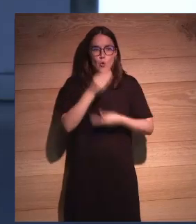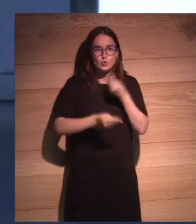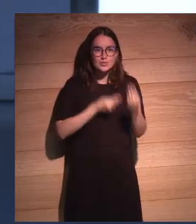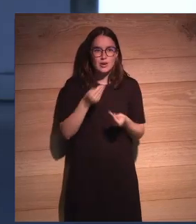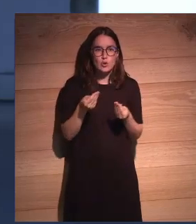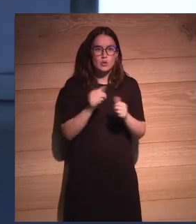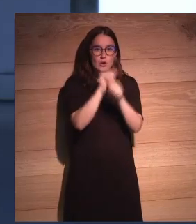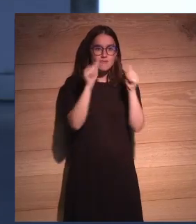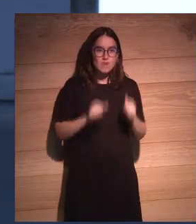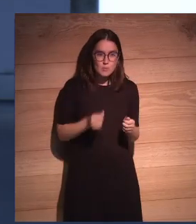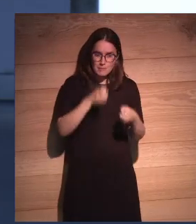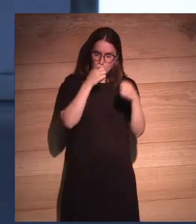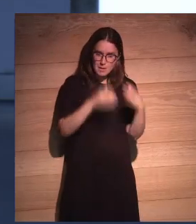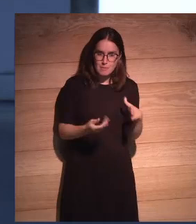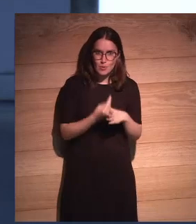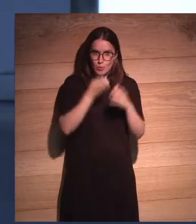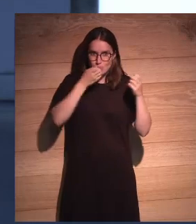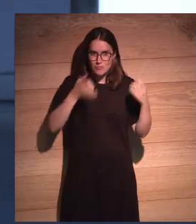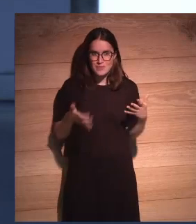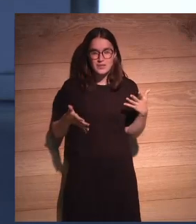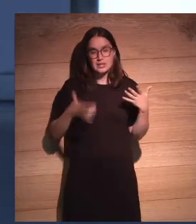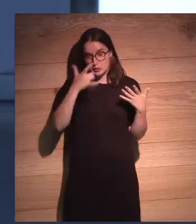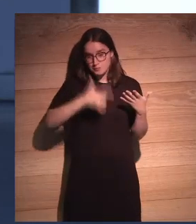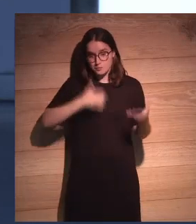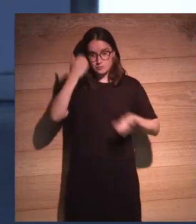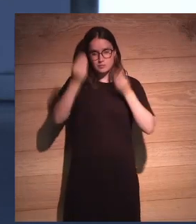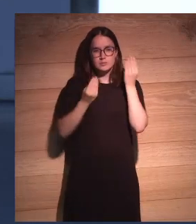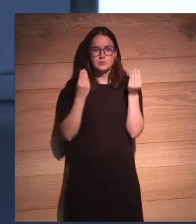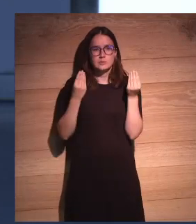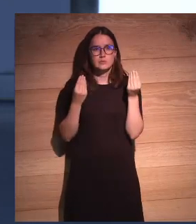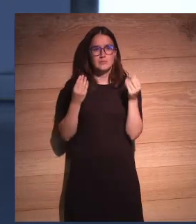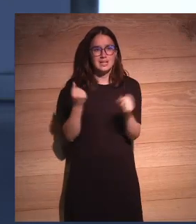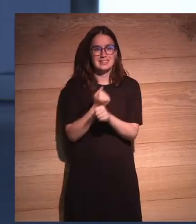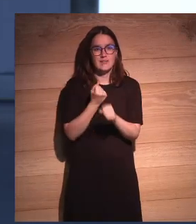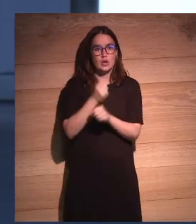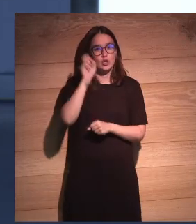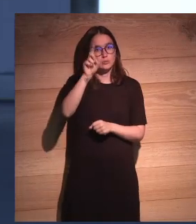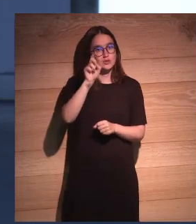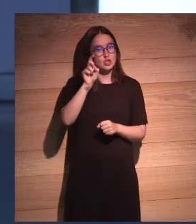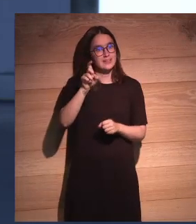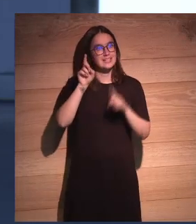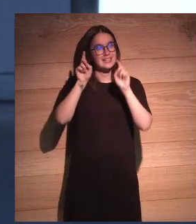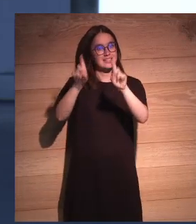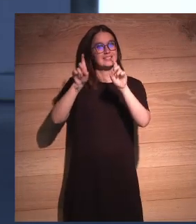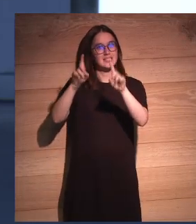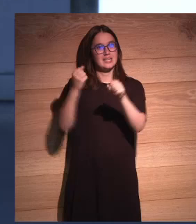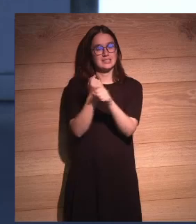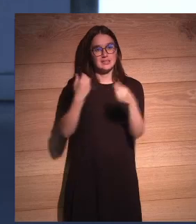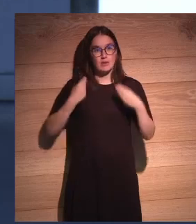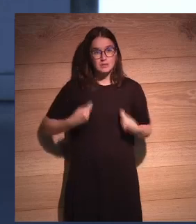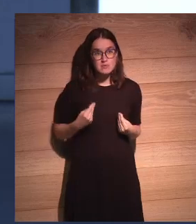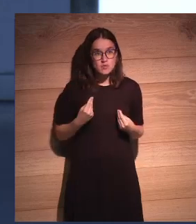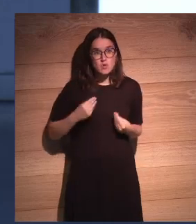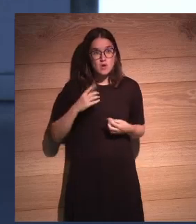de una forma productiva. Entonces yo creo que es la labor de los docentes enseñarles esta tarea